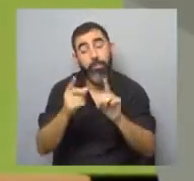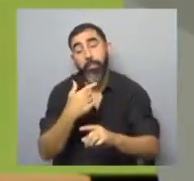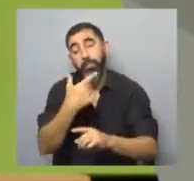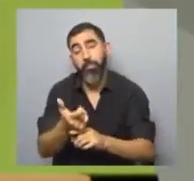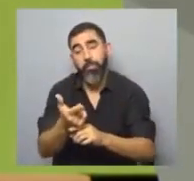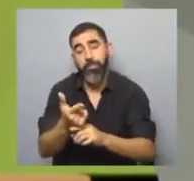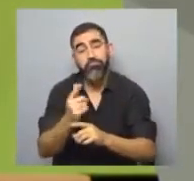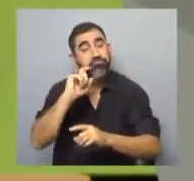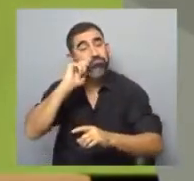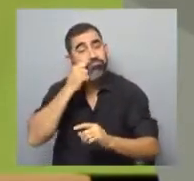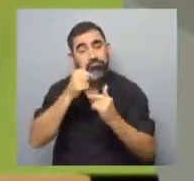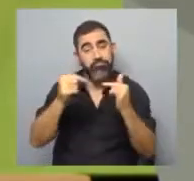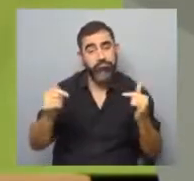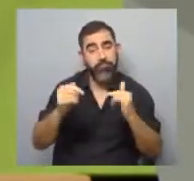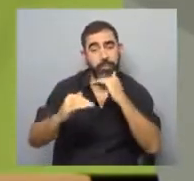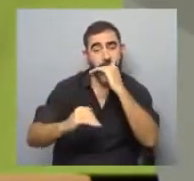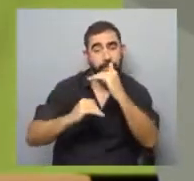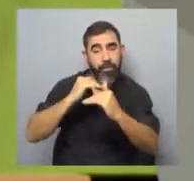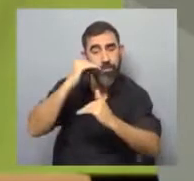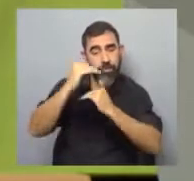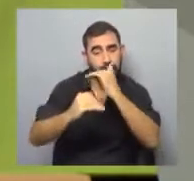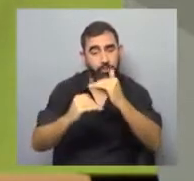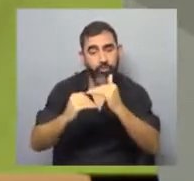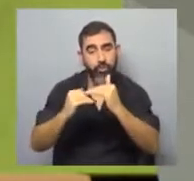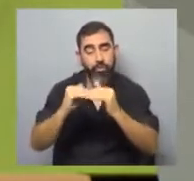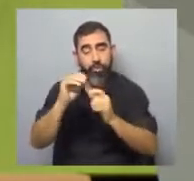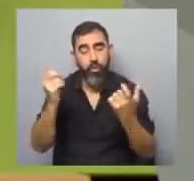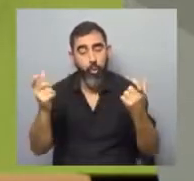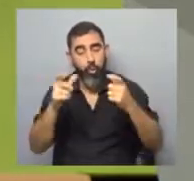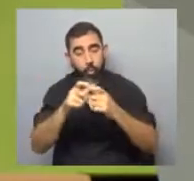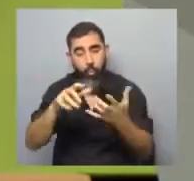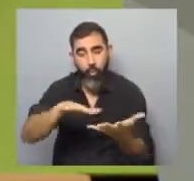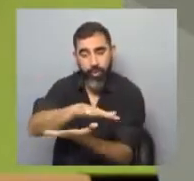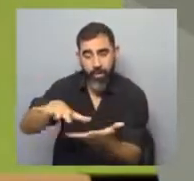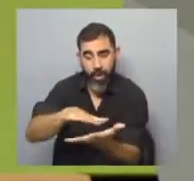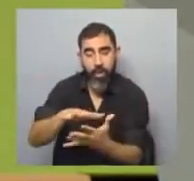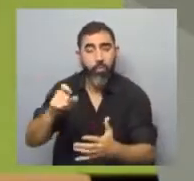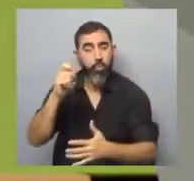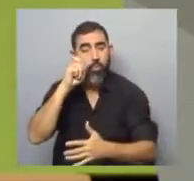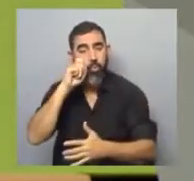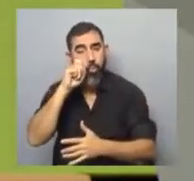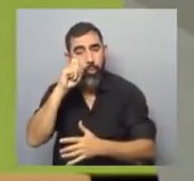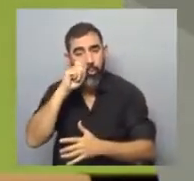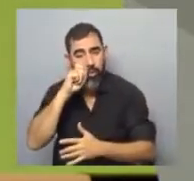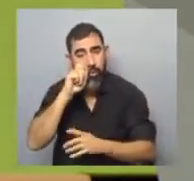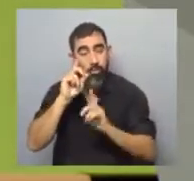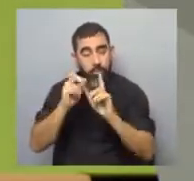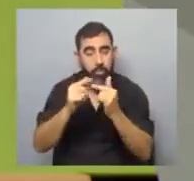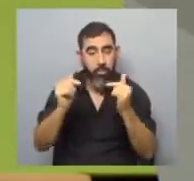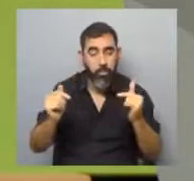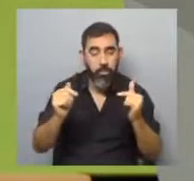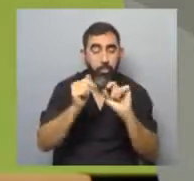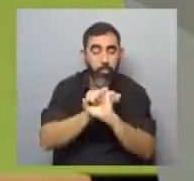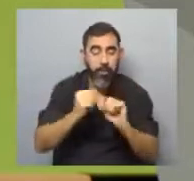como un atractivo, como desarrollo de comunidades, como desarrollo de turismo, como herramienta para que